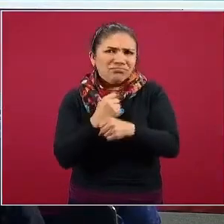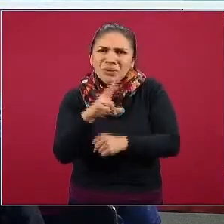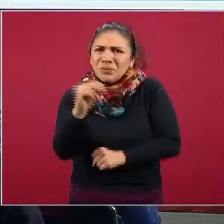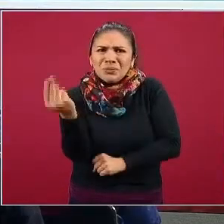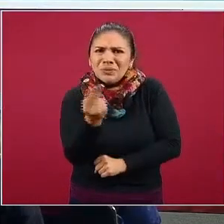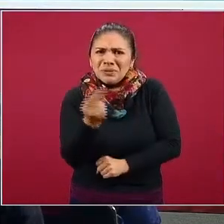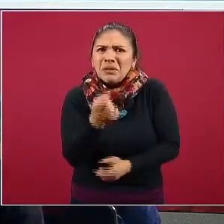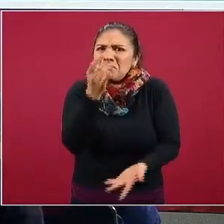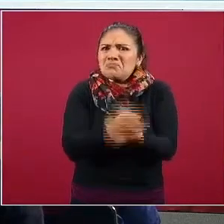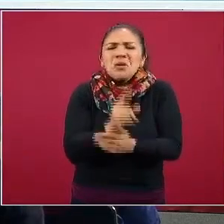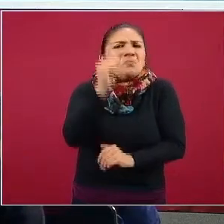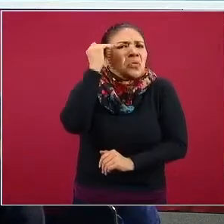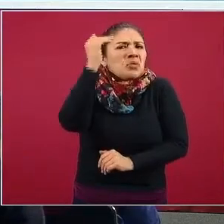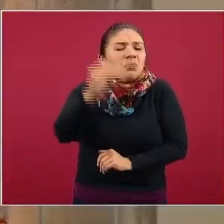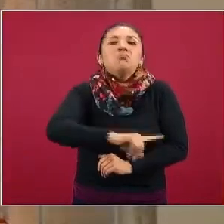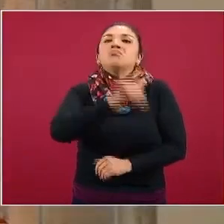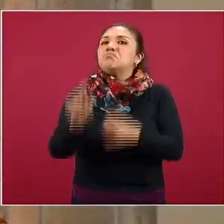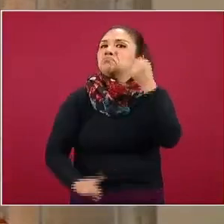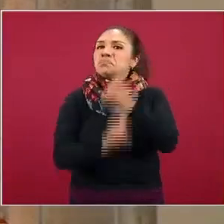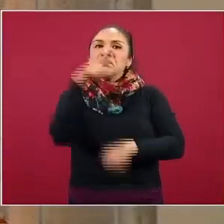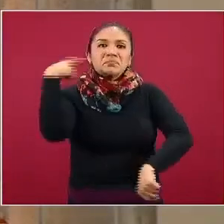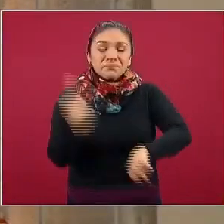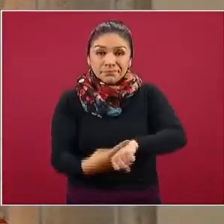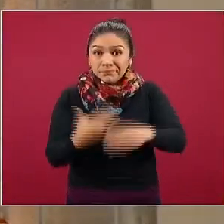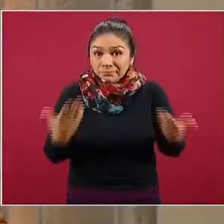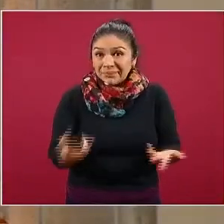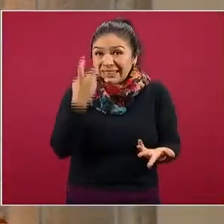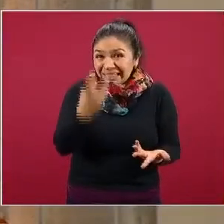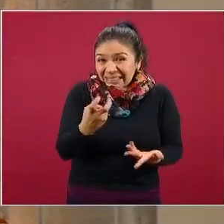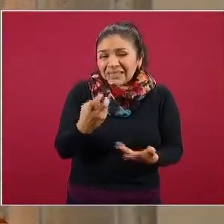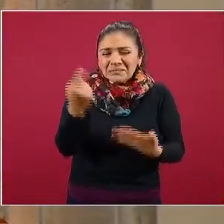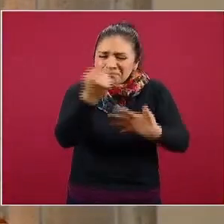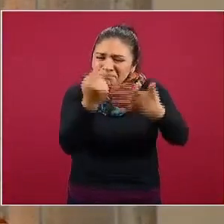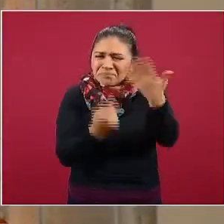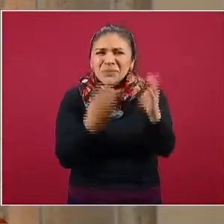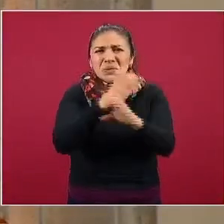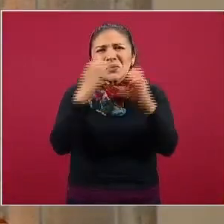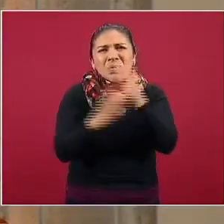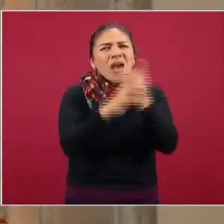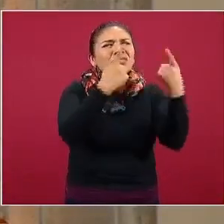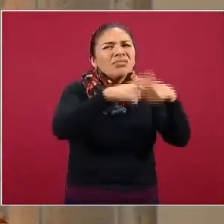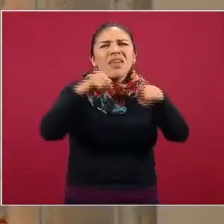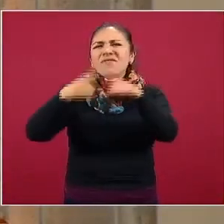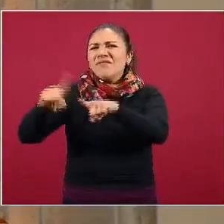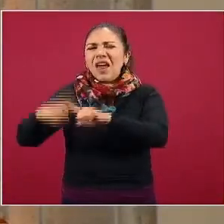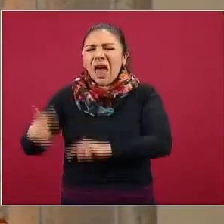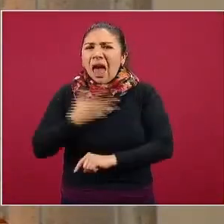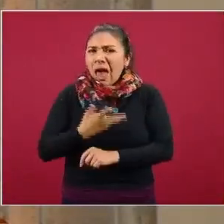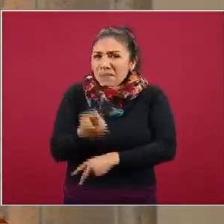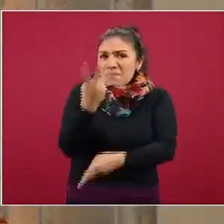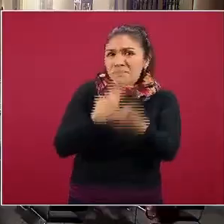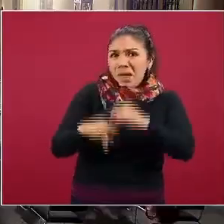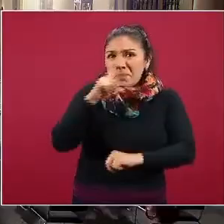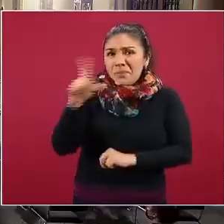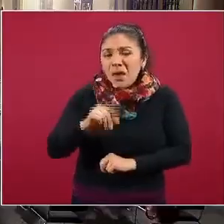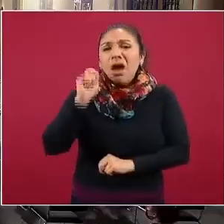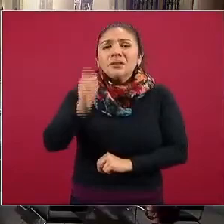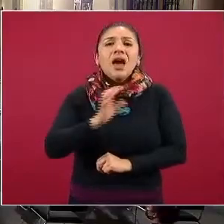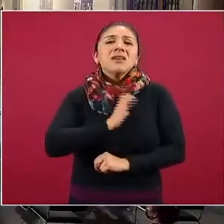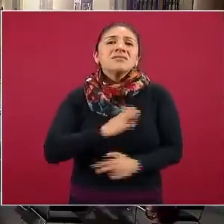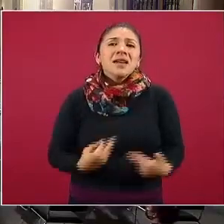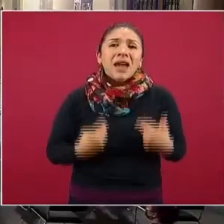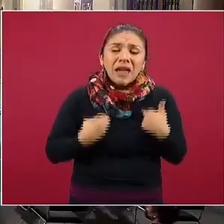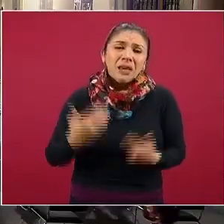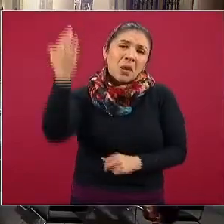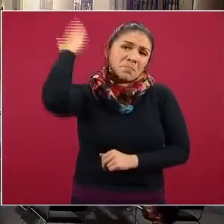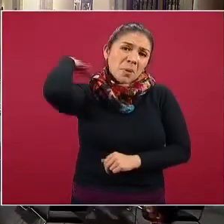algunos casos poco tiempo después. Entonces, lo que todos estos compuestos de diferente manera causan es cáncer,